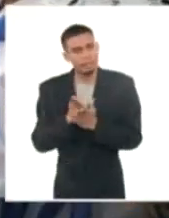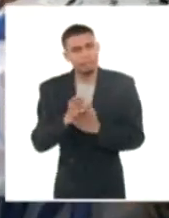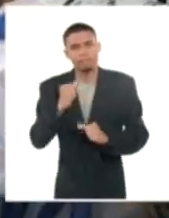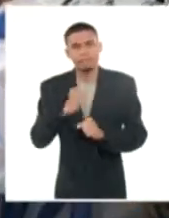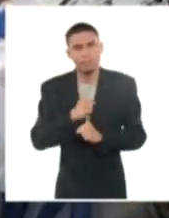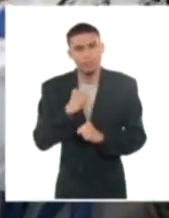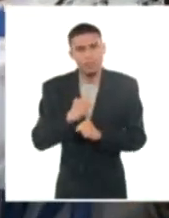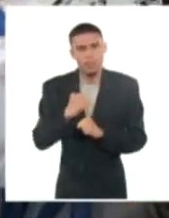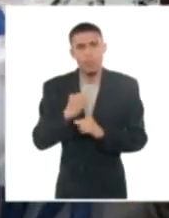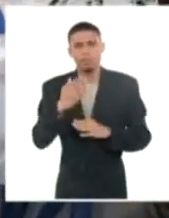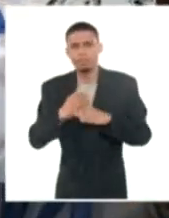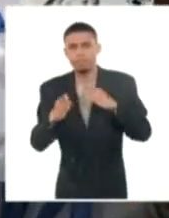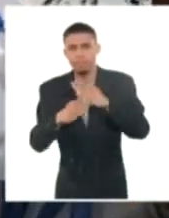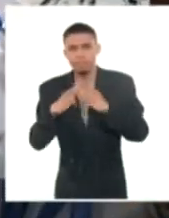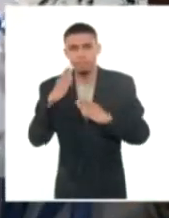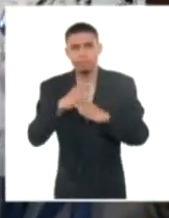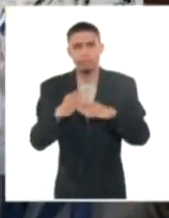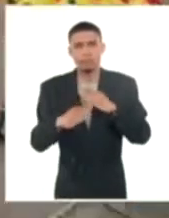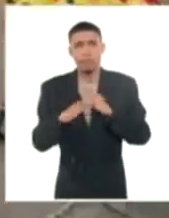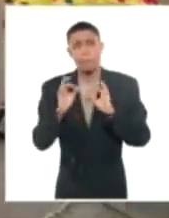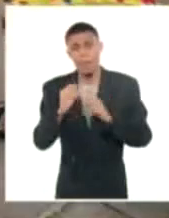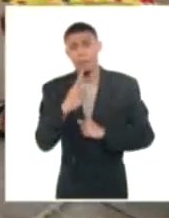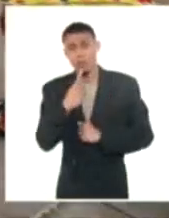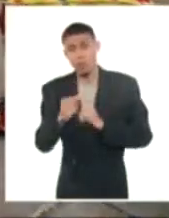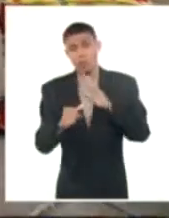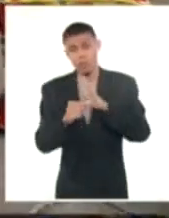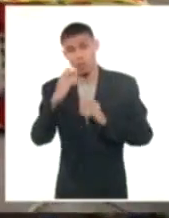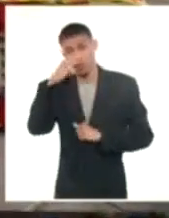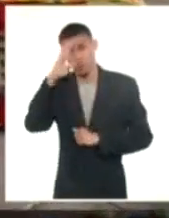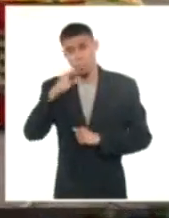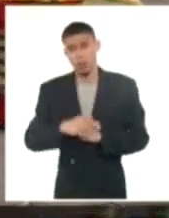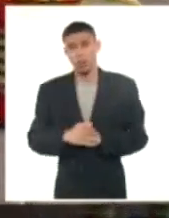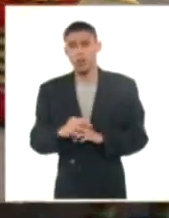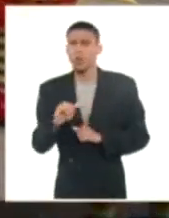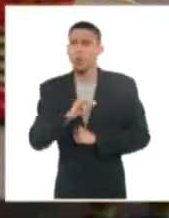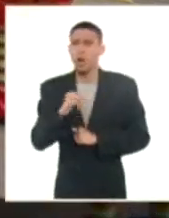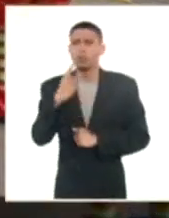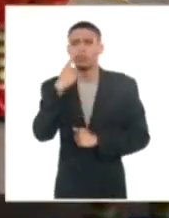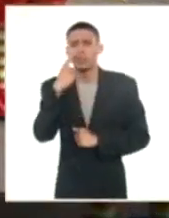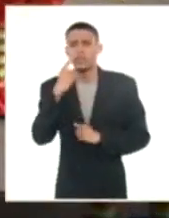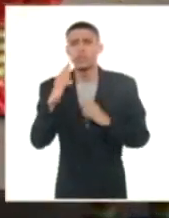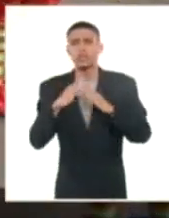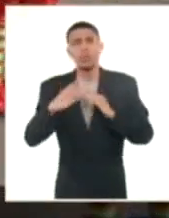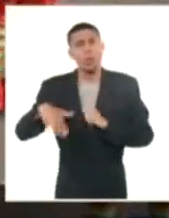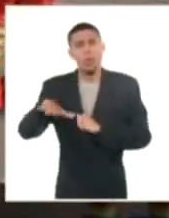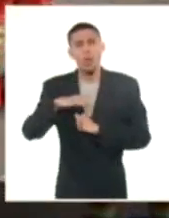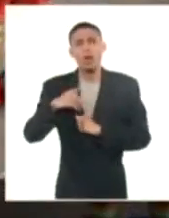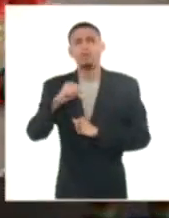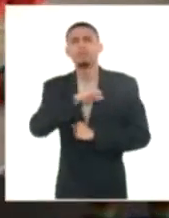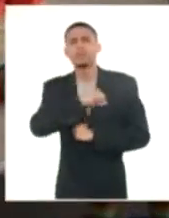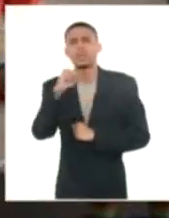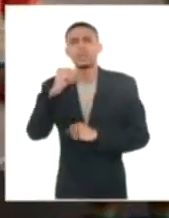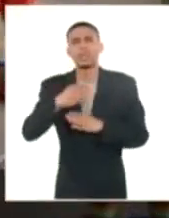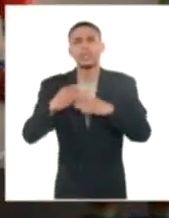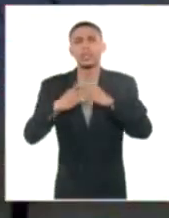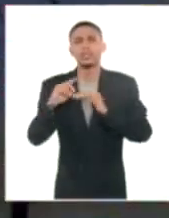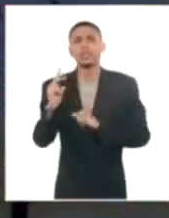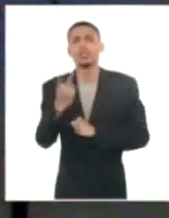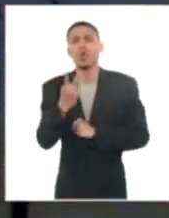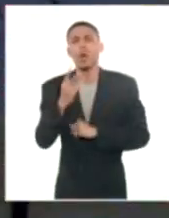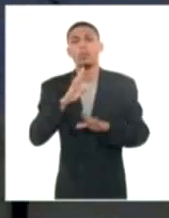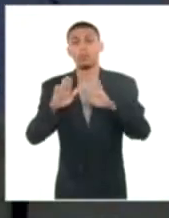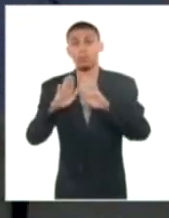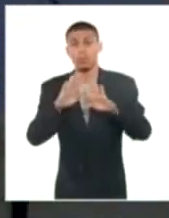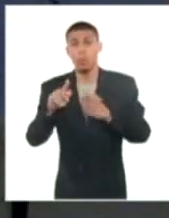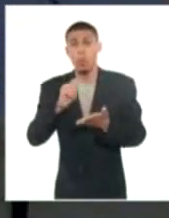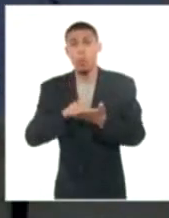de la obra, como bien señaló el presidente cubano. Se conoció que en la comunidad se ha logrado la reparación de 2 tiendas, una bodega y